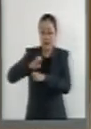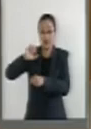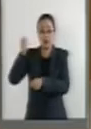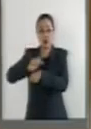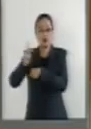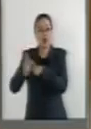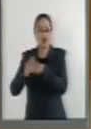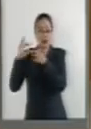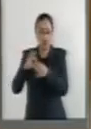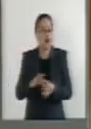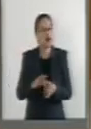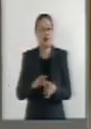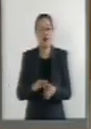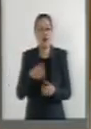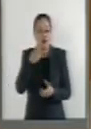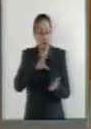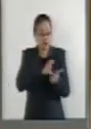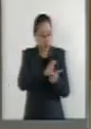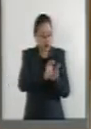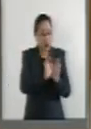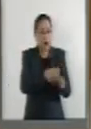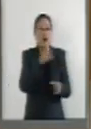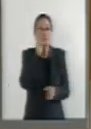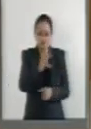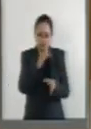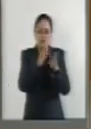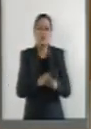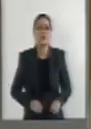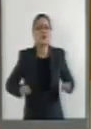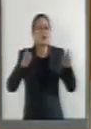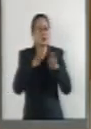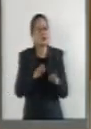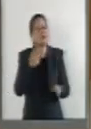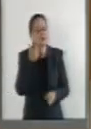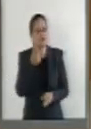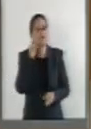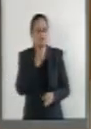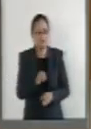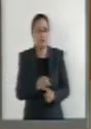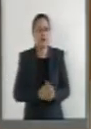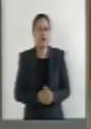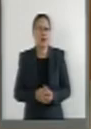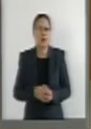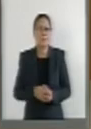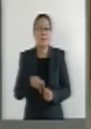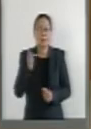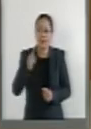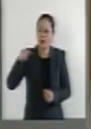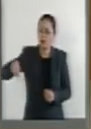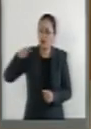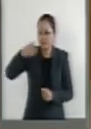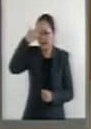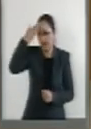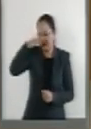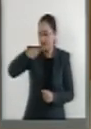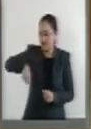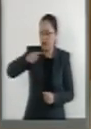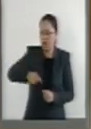Son inversiones muy cuantiosas, como para que no sepan el origen de la